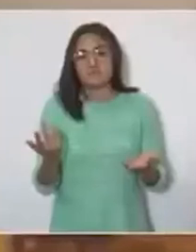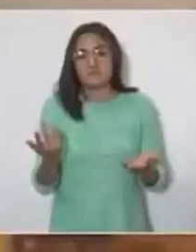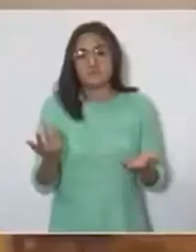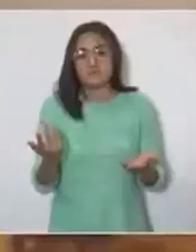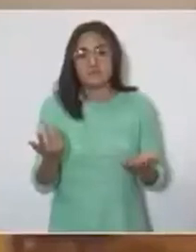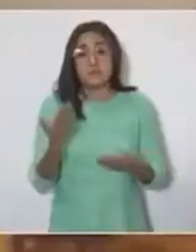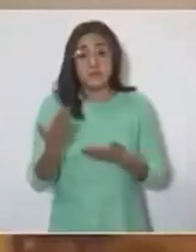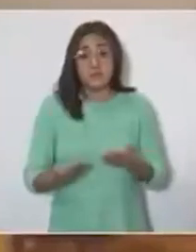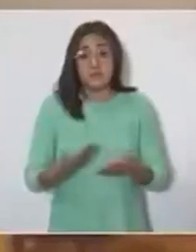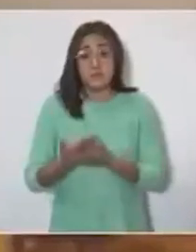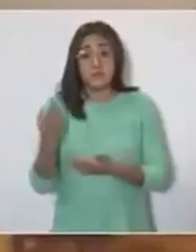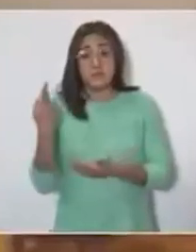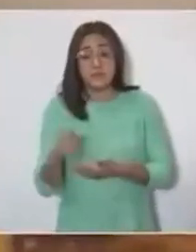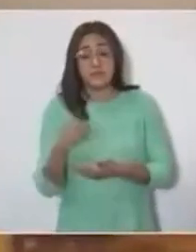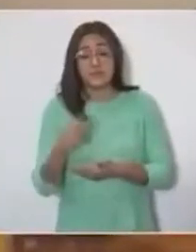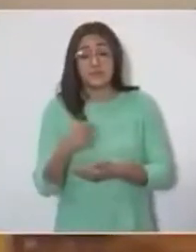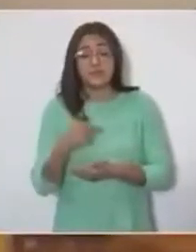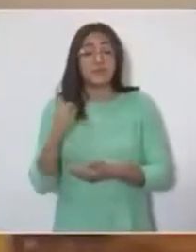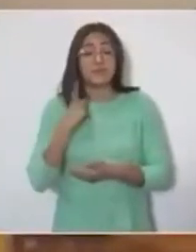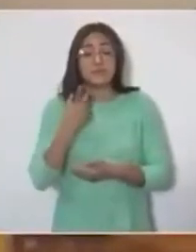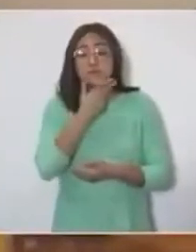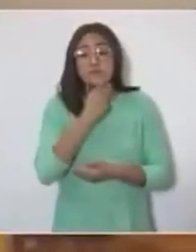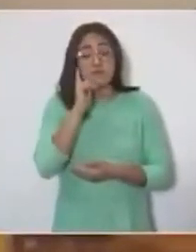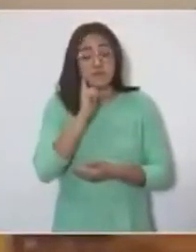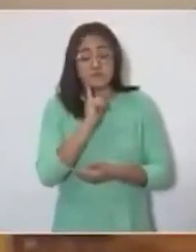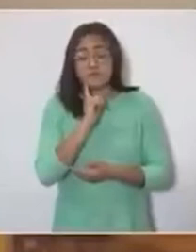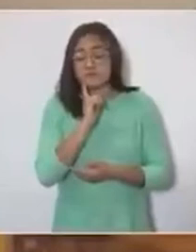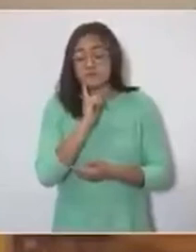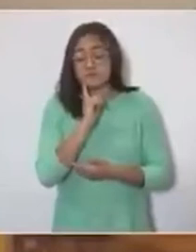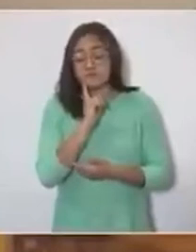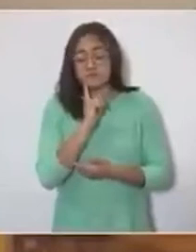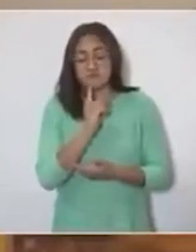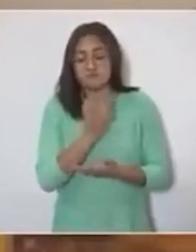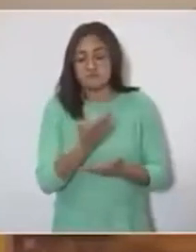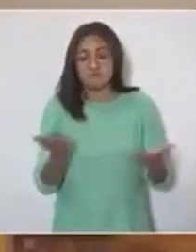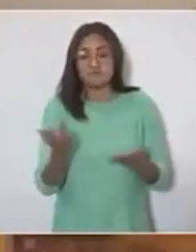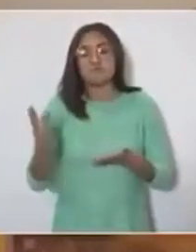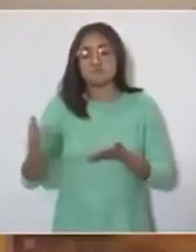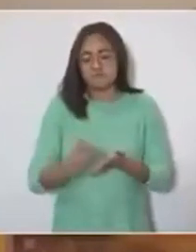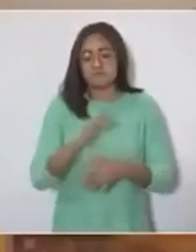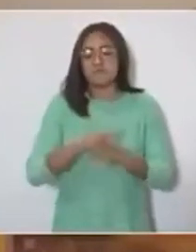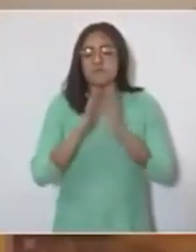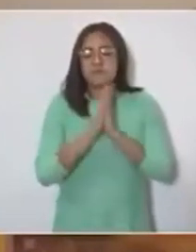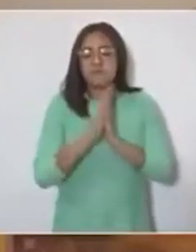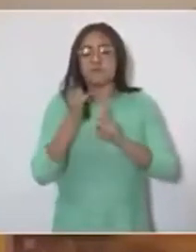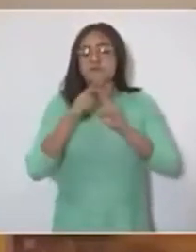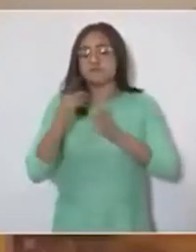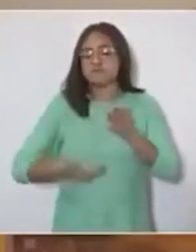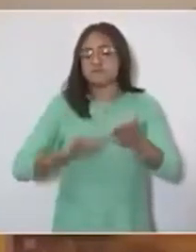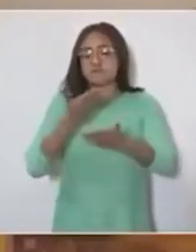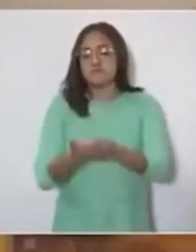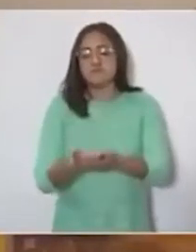pido a los señores y señoras diputadas diputados y diputados su apoyo a esta iniciativa